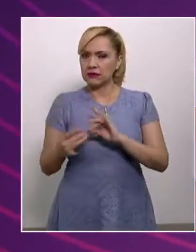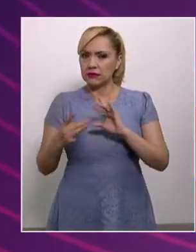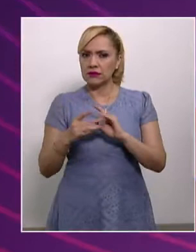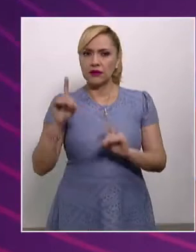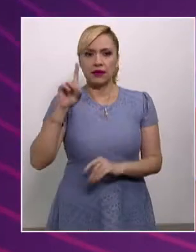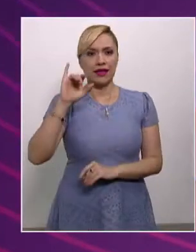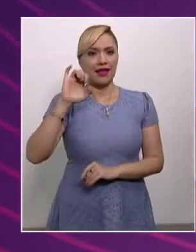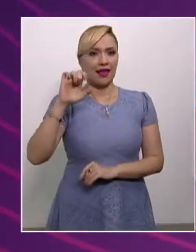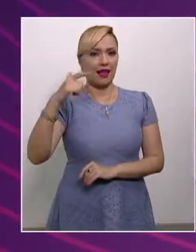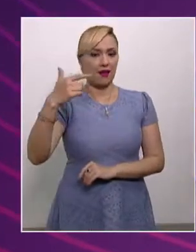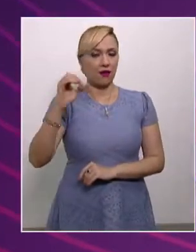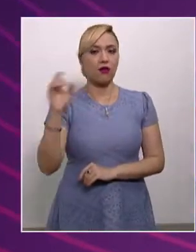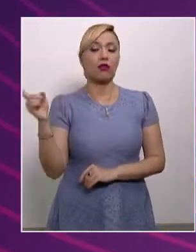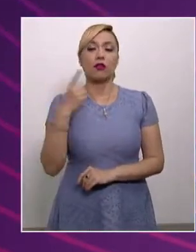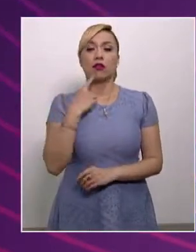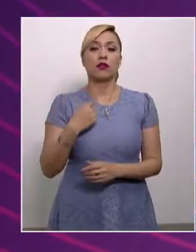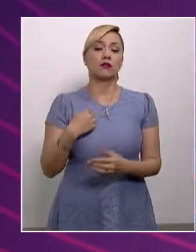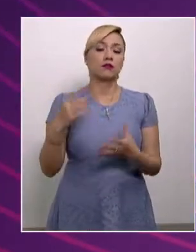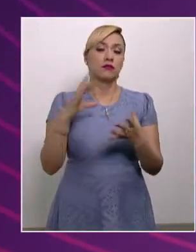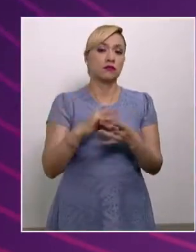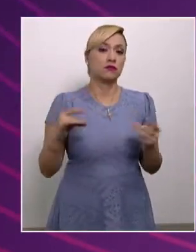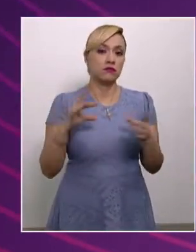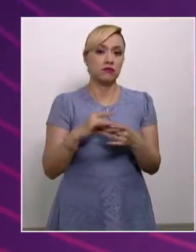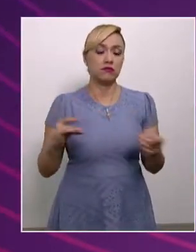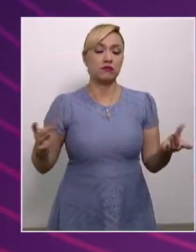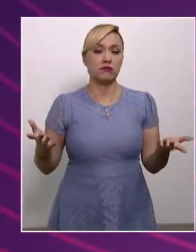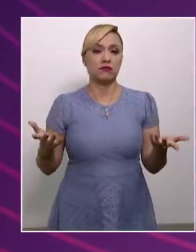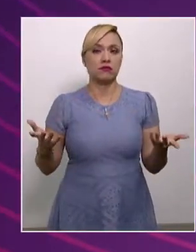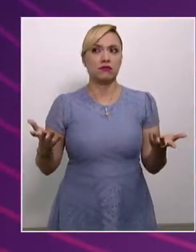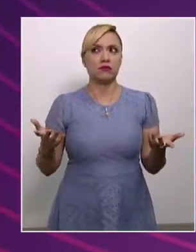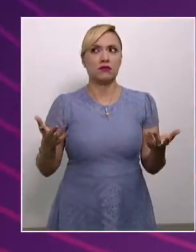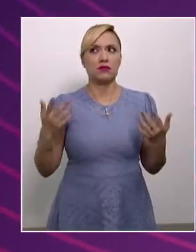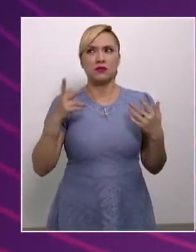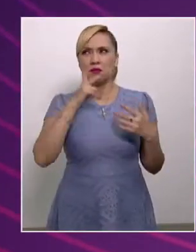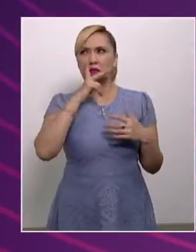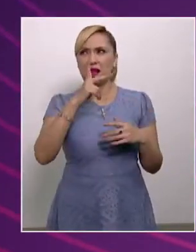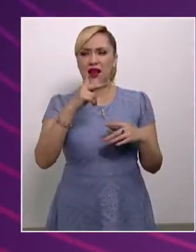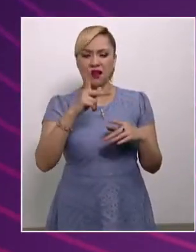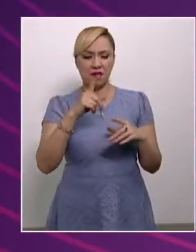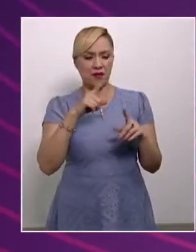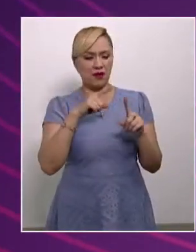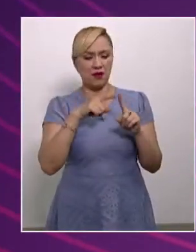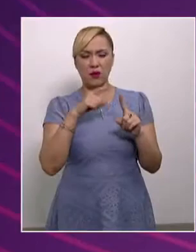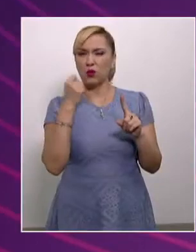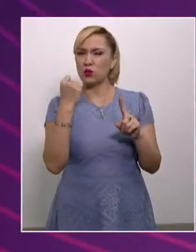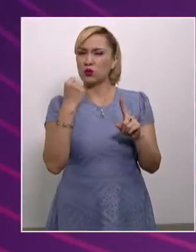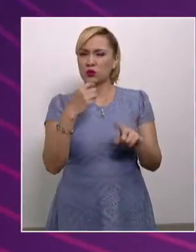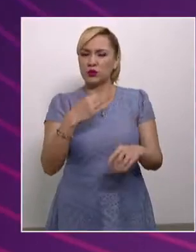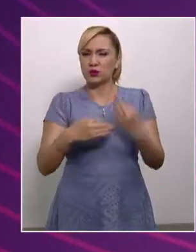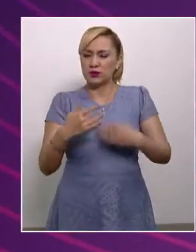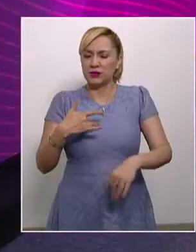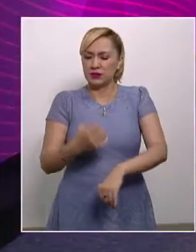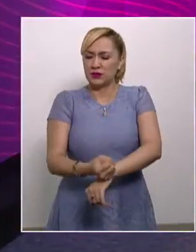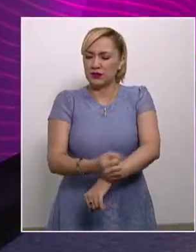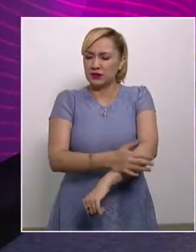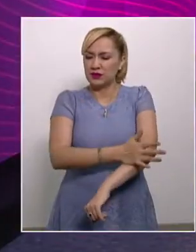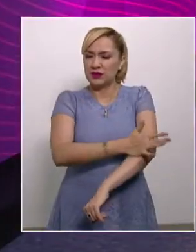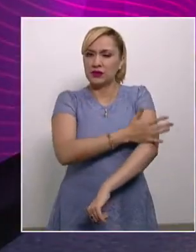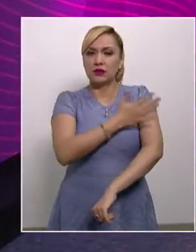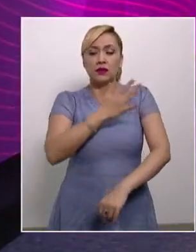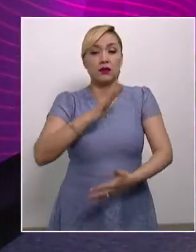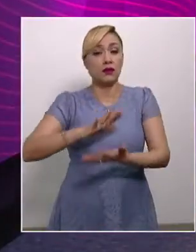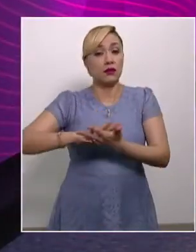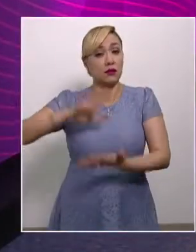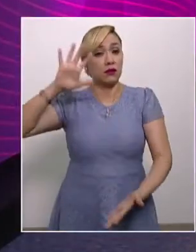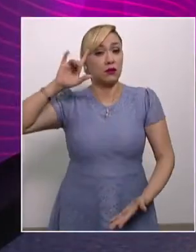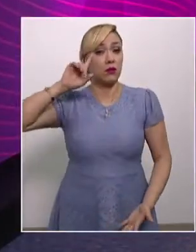ponía una frase, pues no sé, que causa escalofríos, ¿no? Que la mayoría de las mujeres que van a venir a México